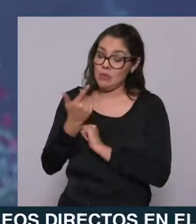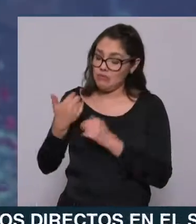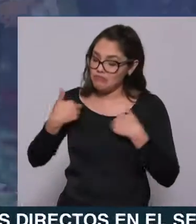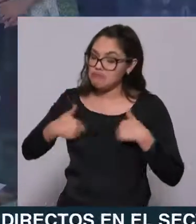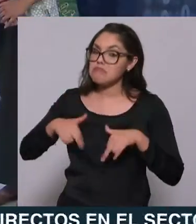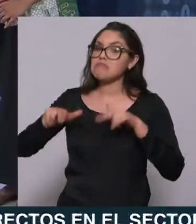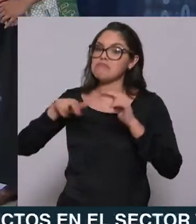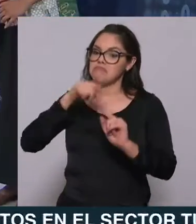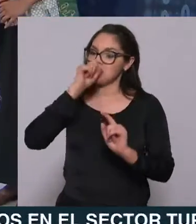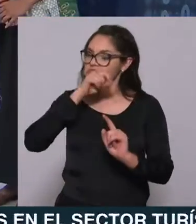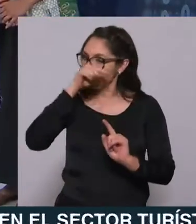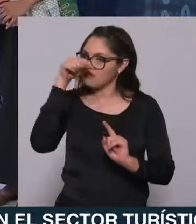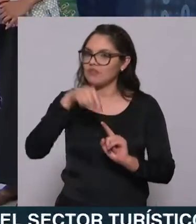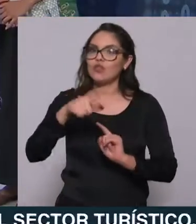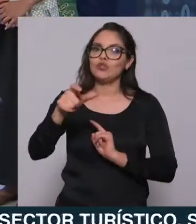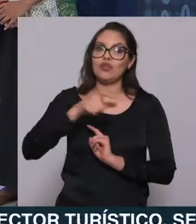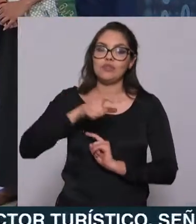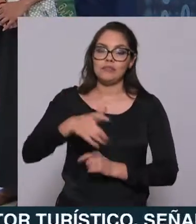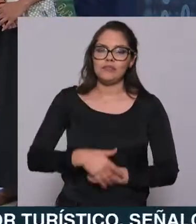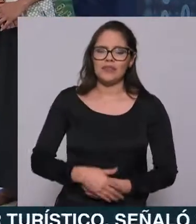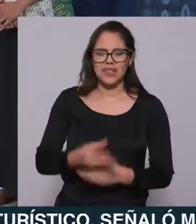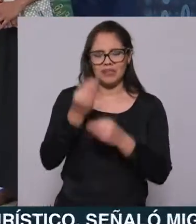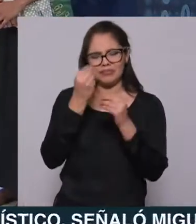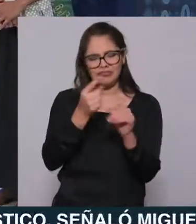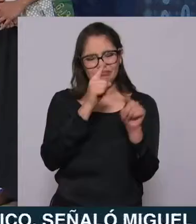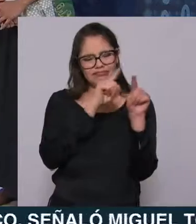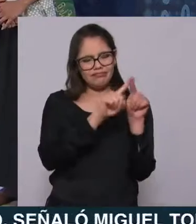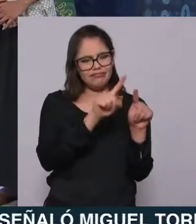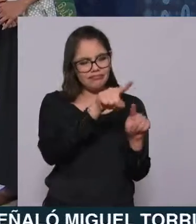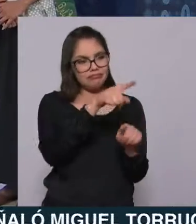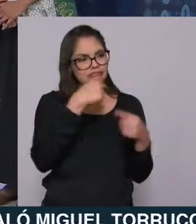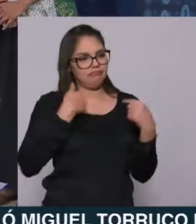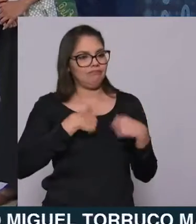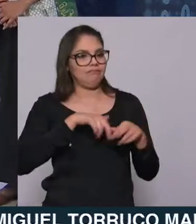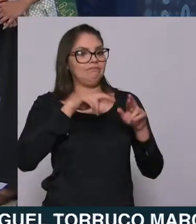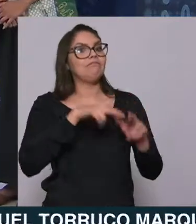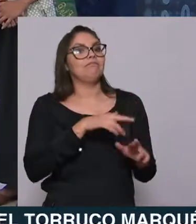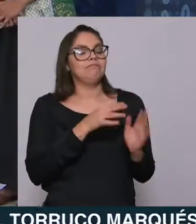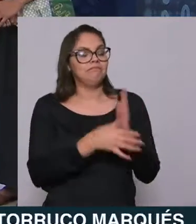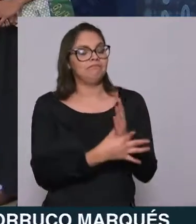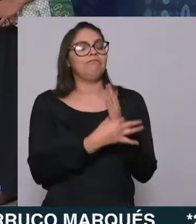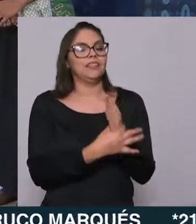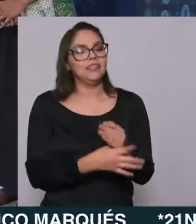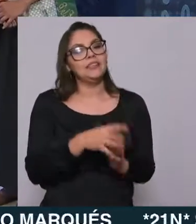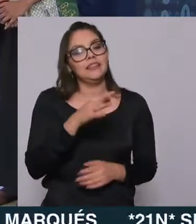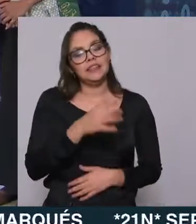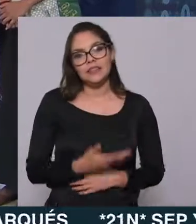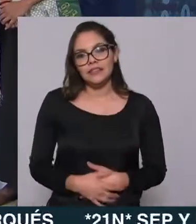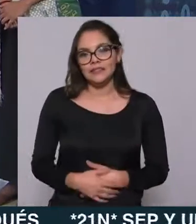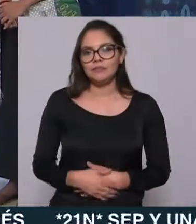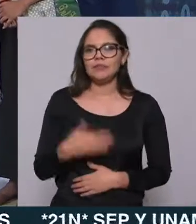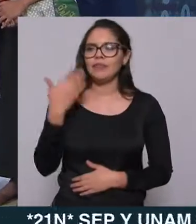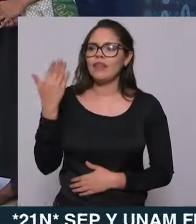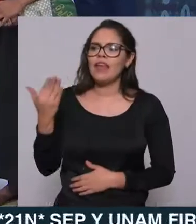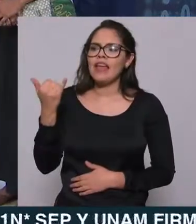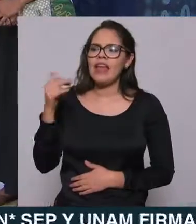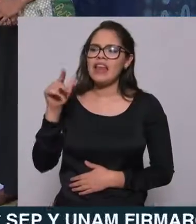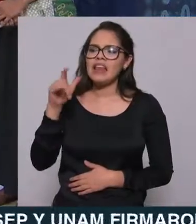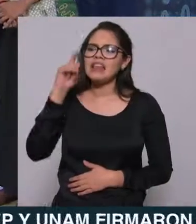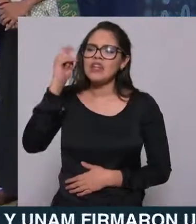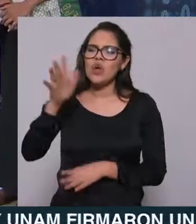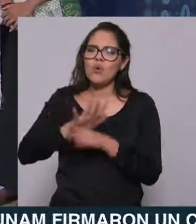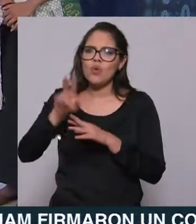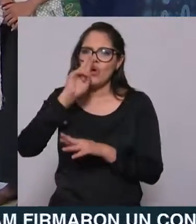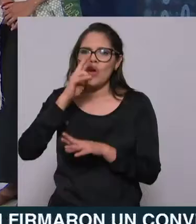también de Xochimilco. Muchísimas cosas que hay de las que ustedes son portavoz. Sí, de hecho sí. Yareli, cuéntanos un poquito sobre tu función de embajadora